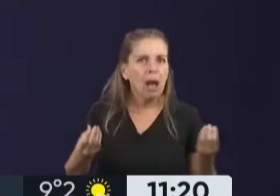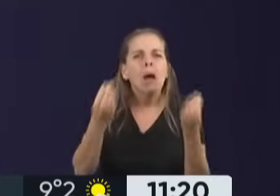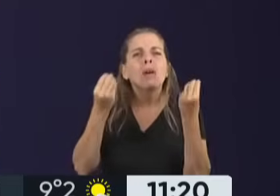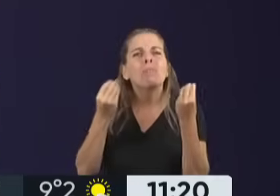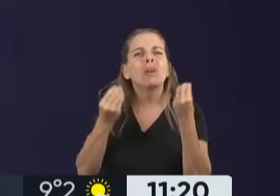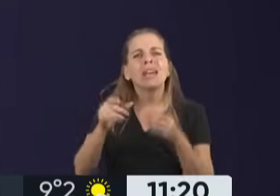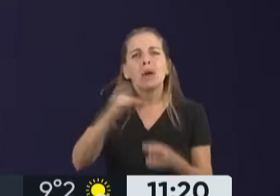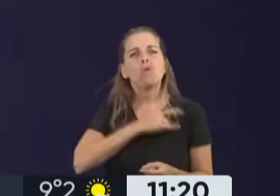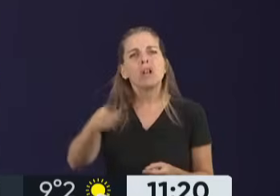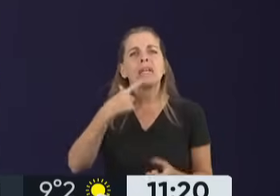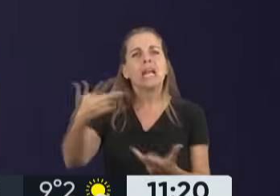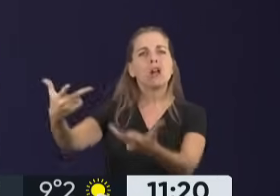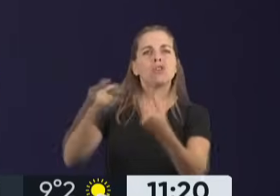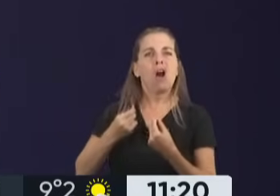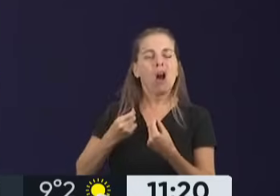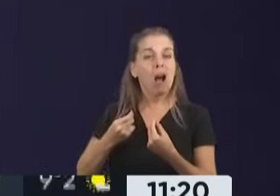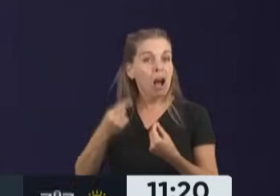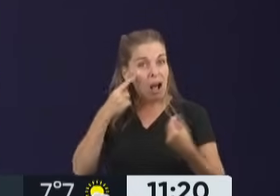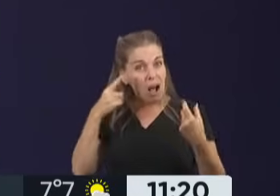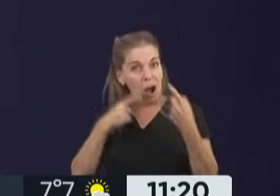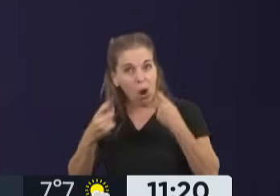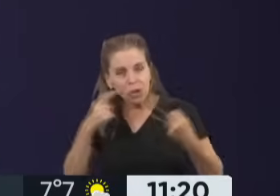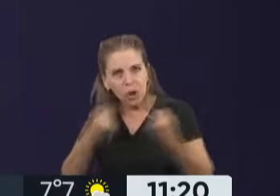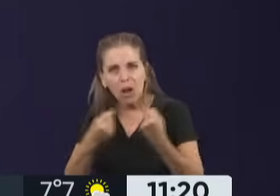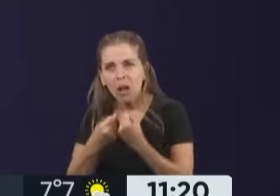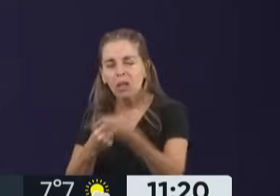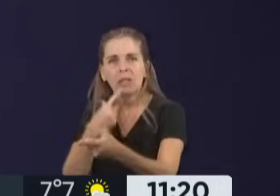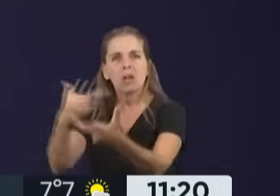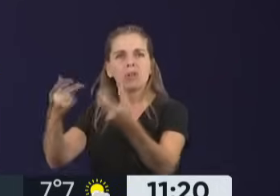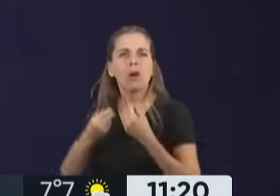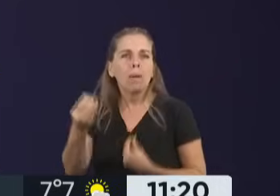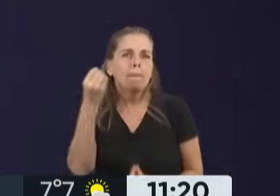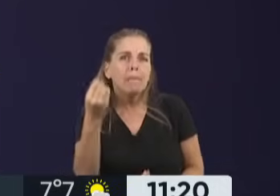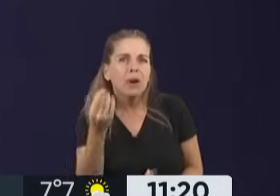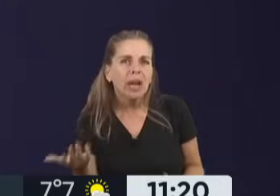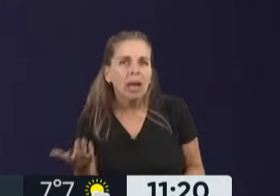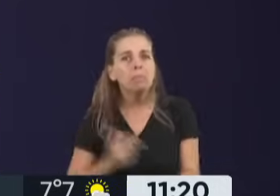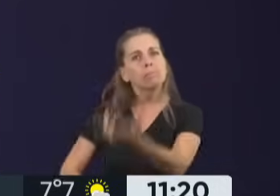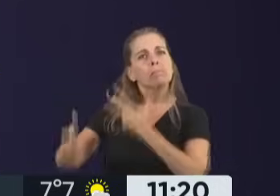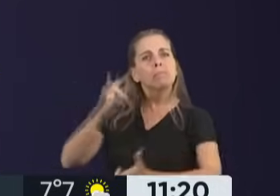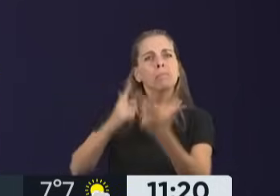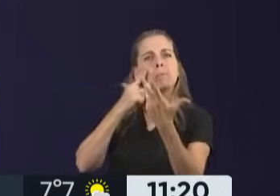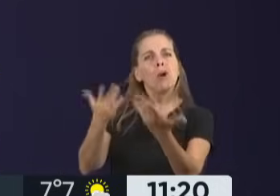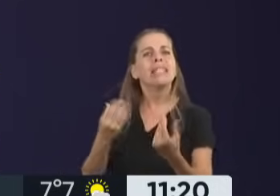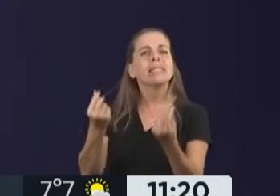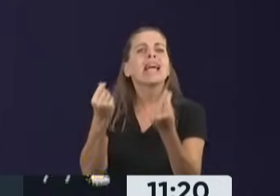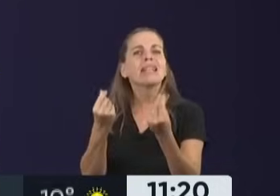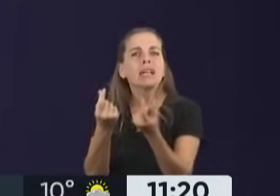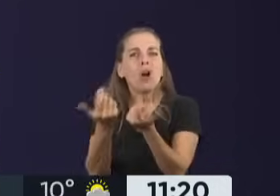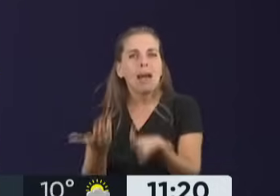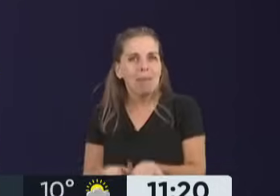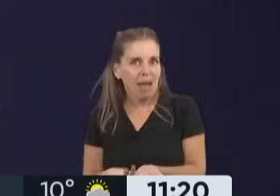que una universidad se negaría a una auditoría que en definitiva le va a transparentar sus buenas